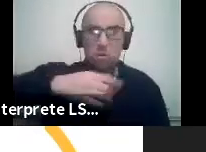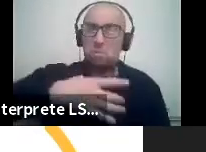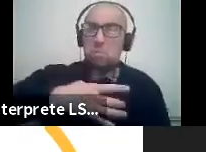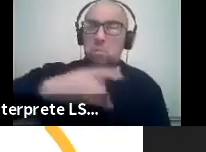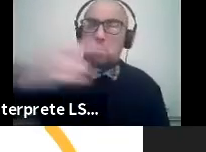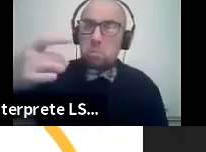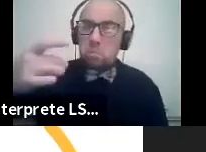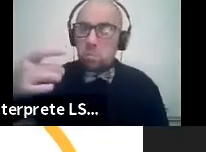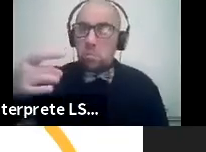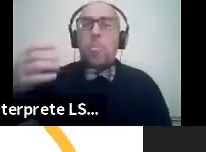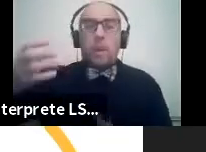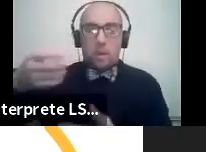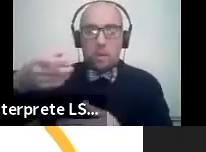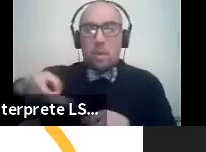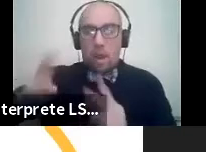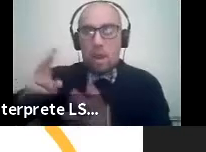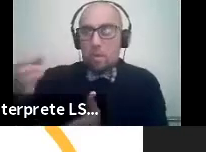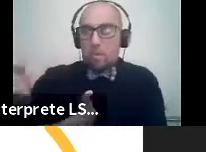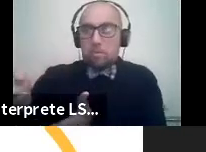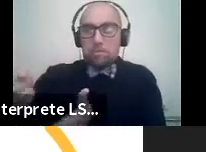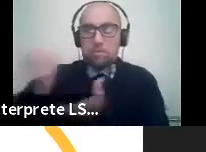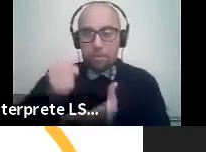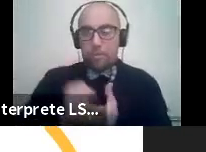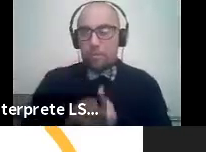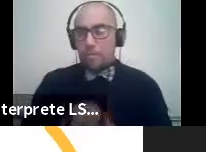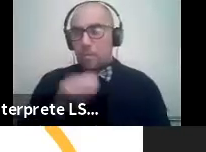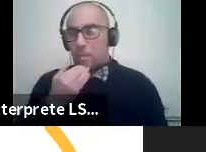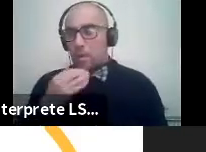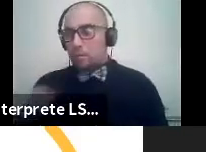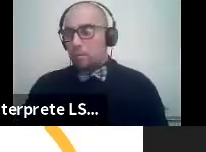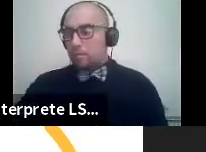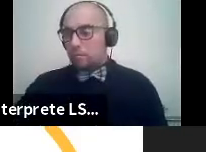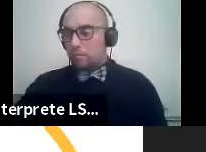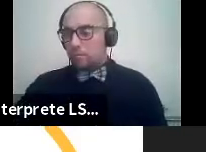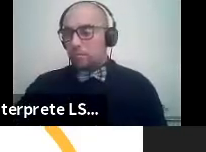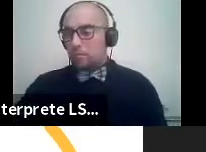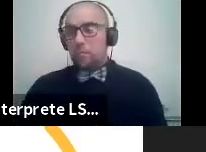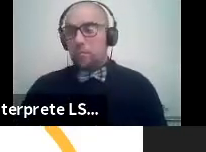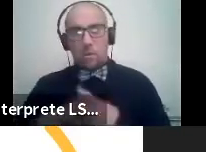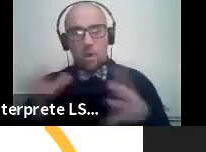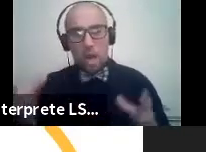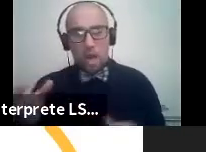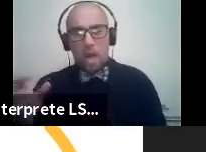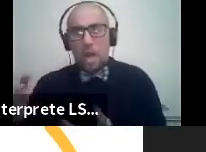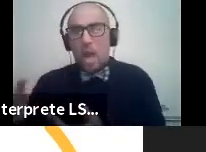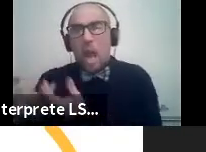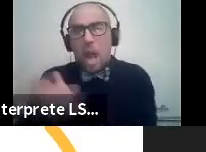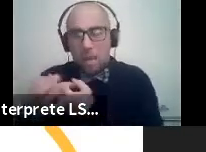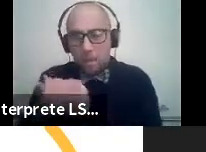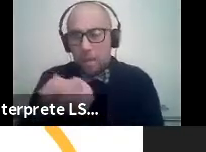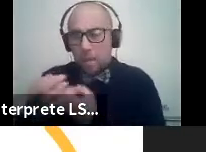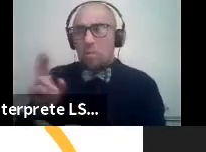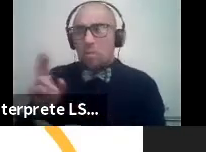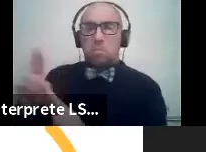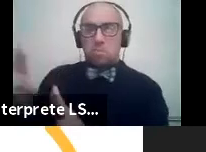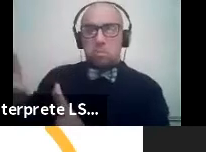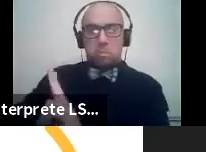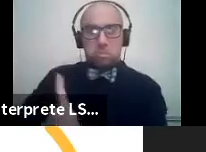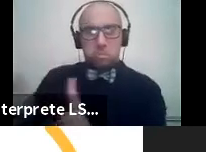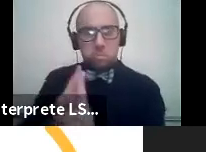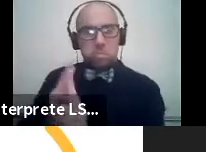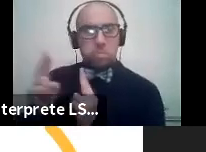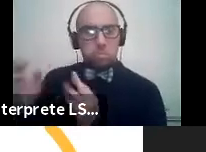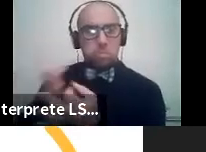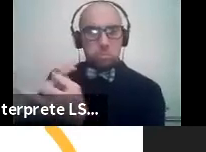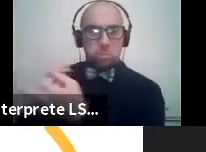apoyo financiero por una parte a esta iniciativa, pero también una gran retroalimentación durante todo el proyecto. Pablo les